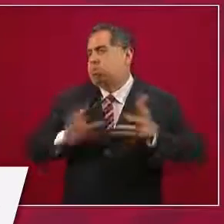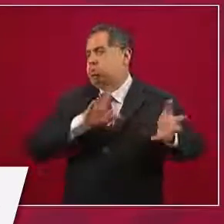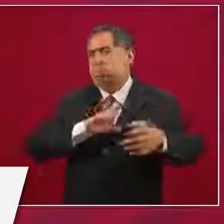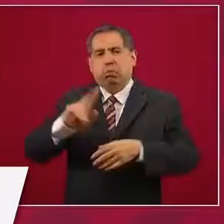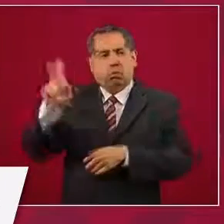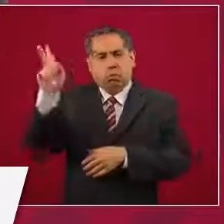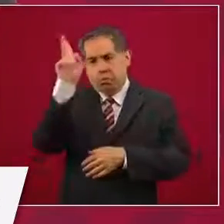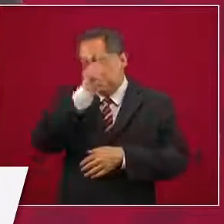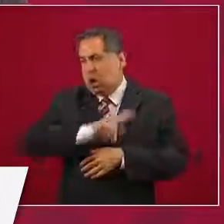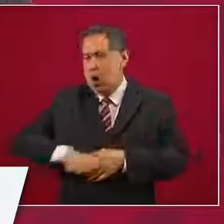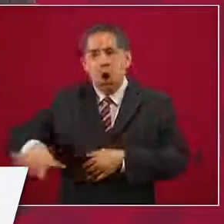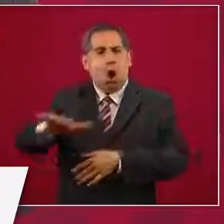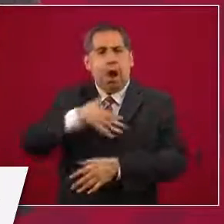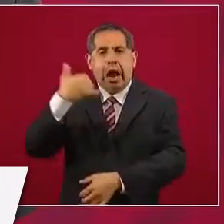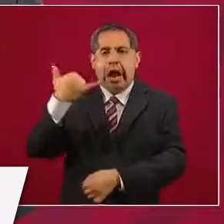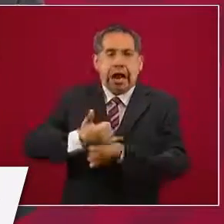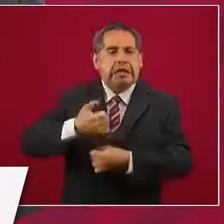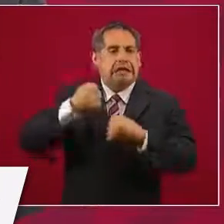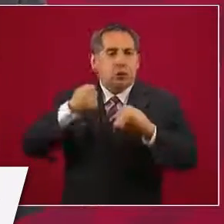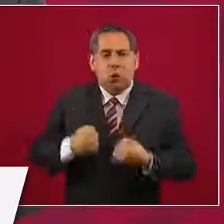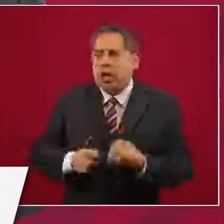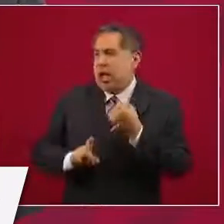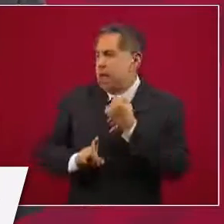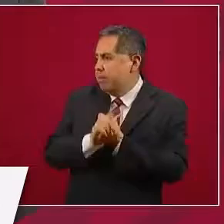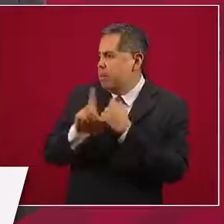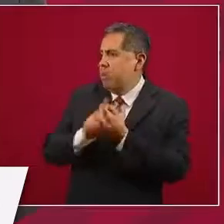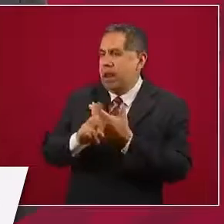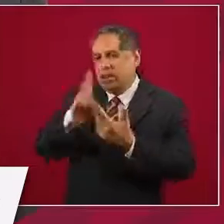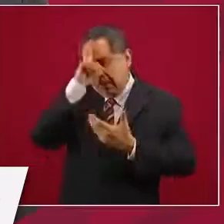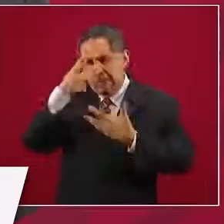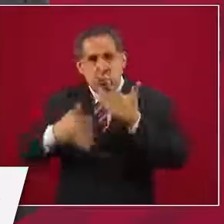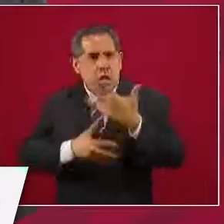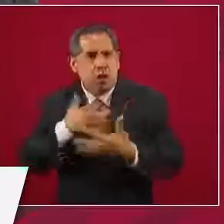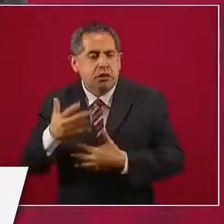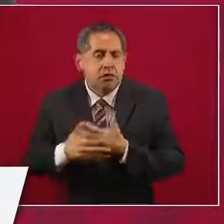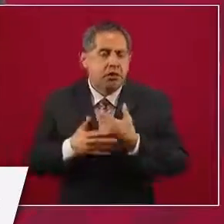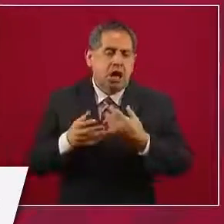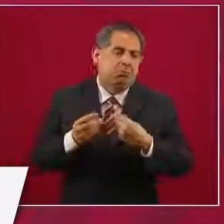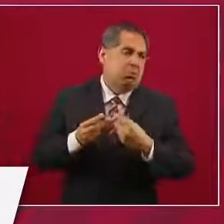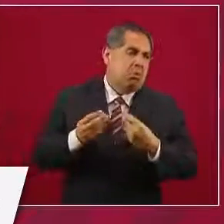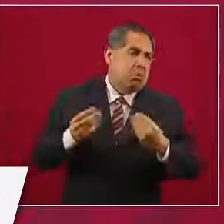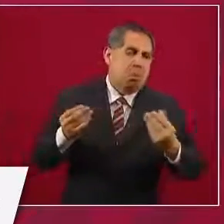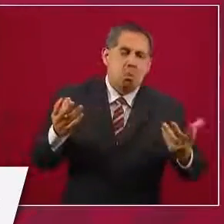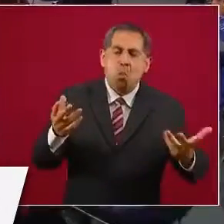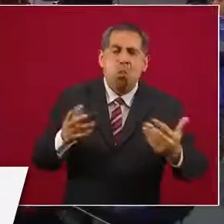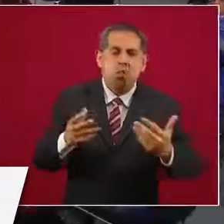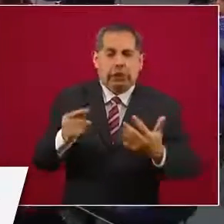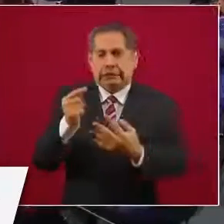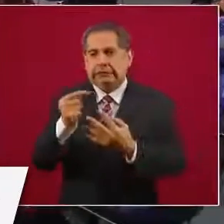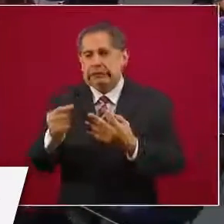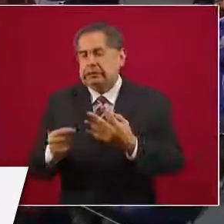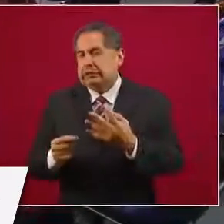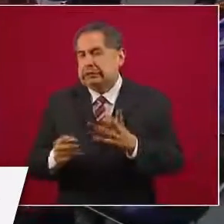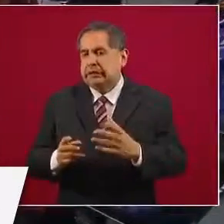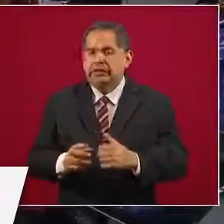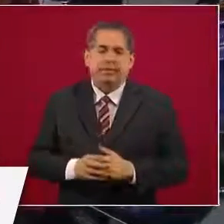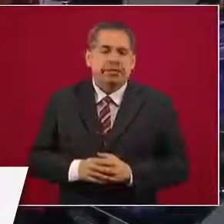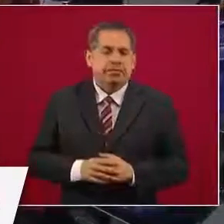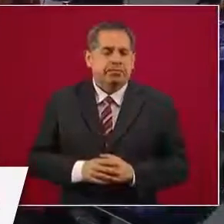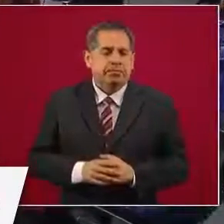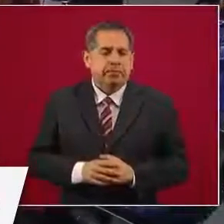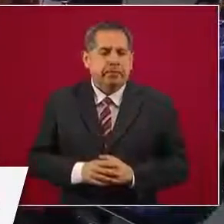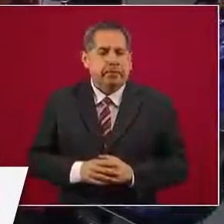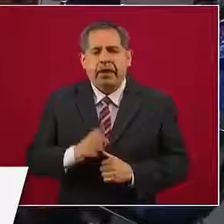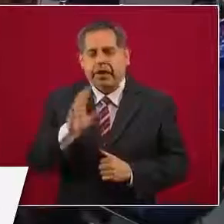la inseguridad y la violencia, entre otros factores.